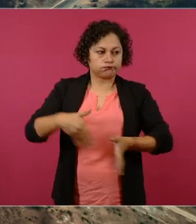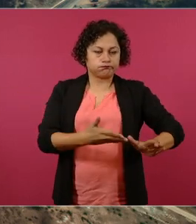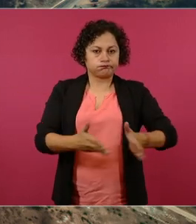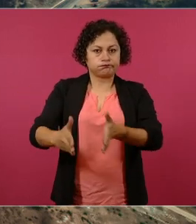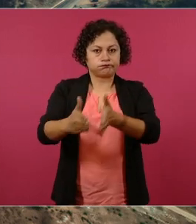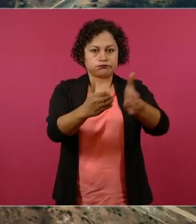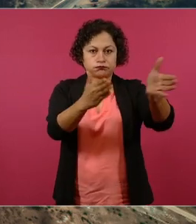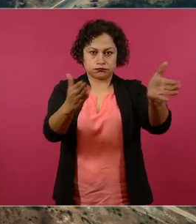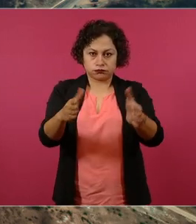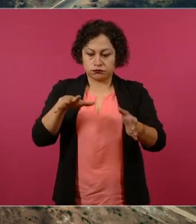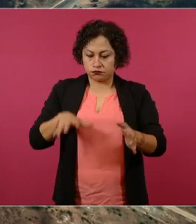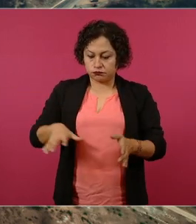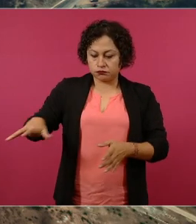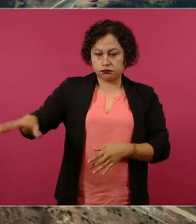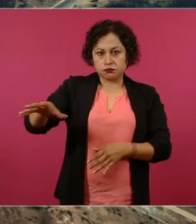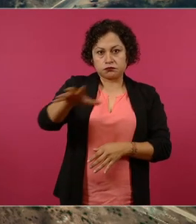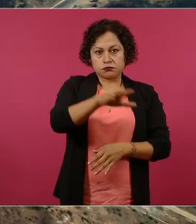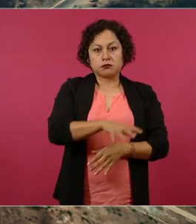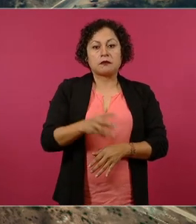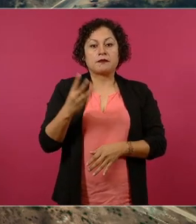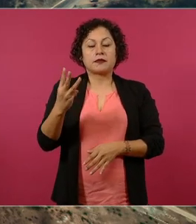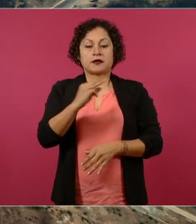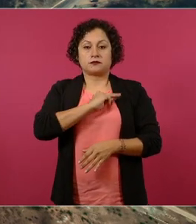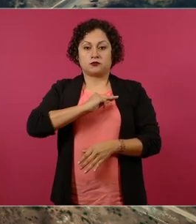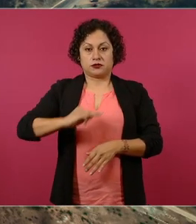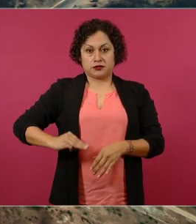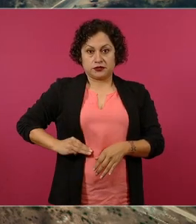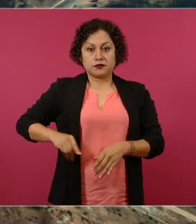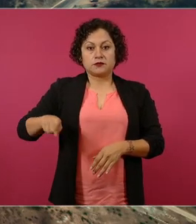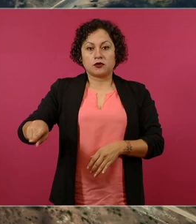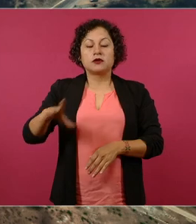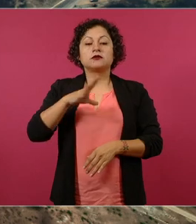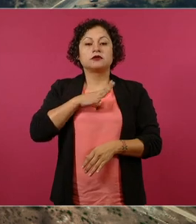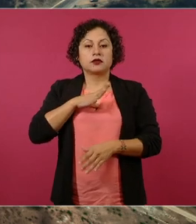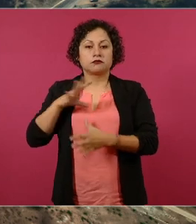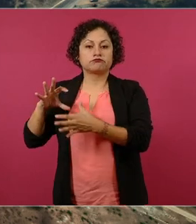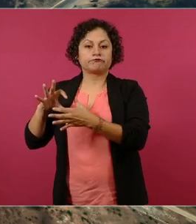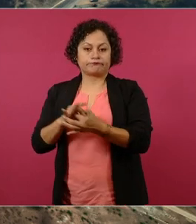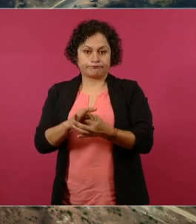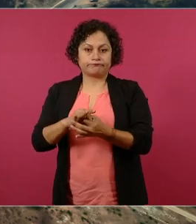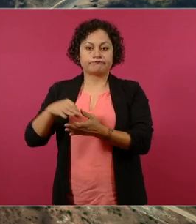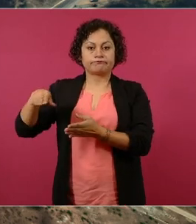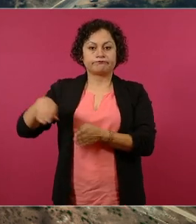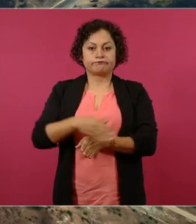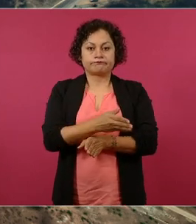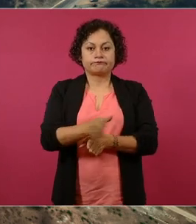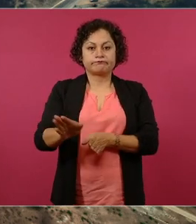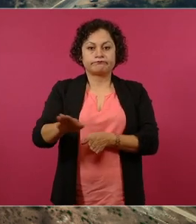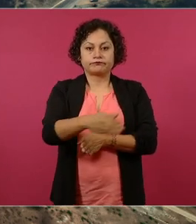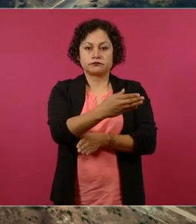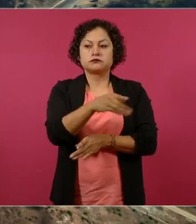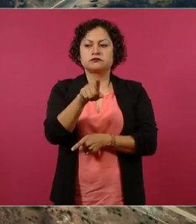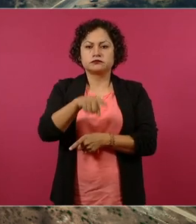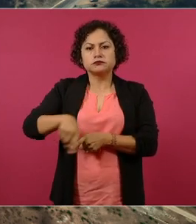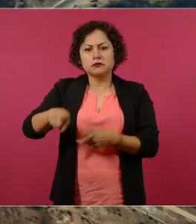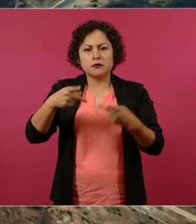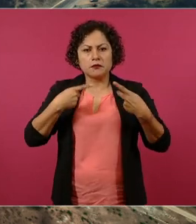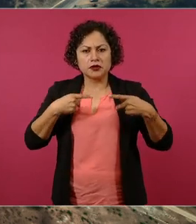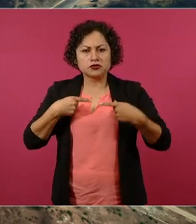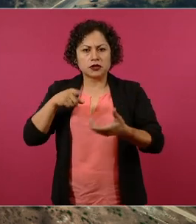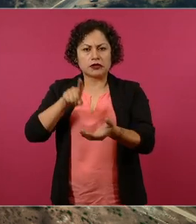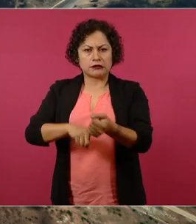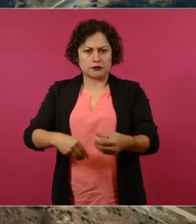mitl teguantepec tienen conexiones con caminos de mano de obra lo cual permite a las comunidades desde